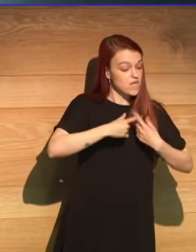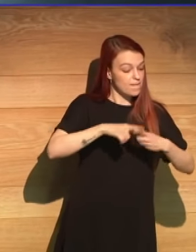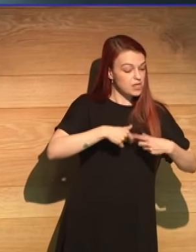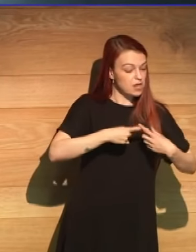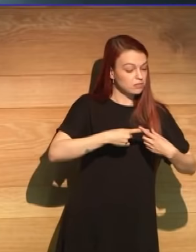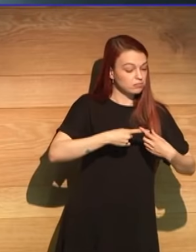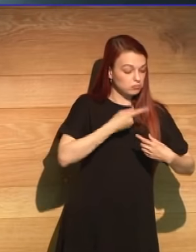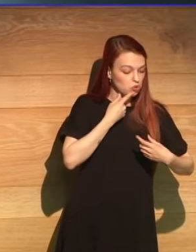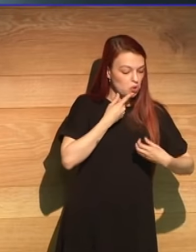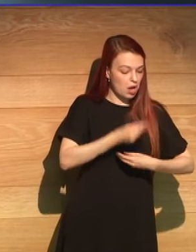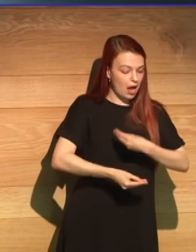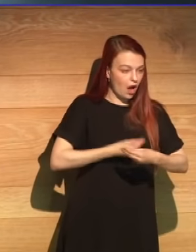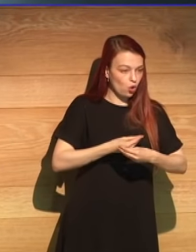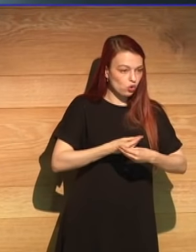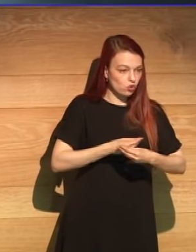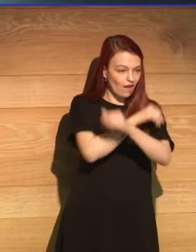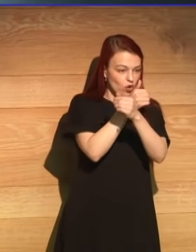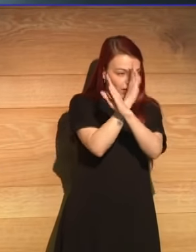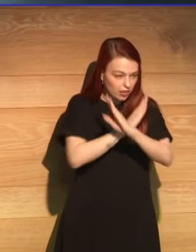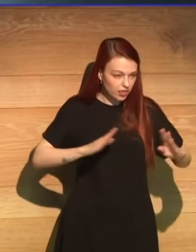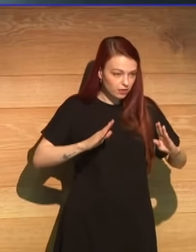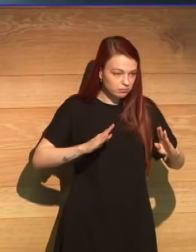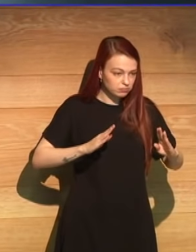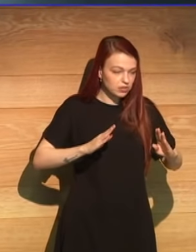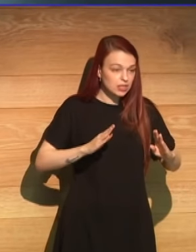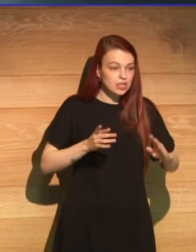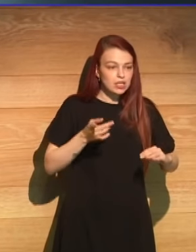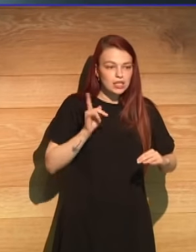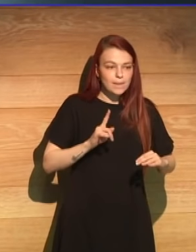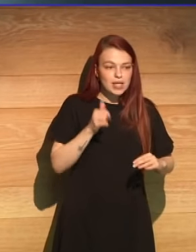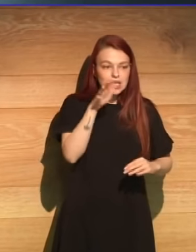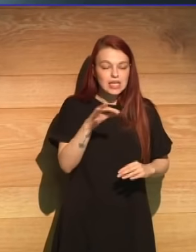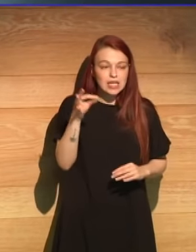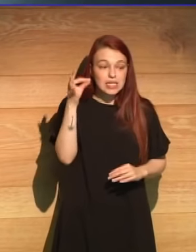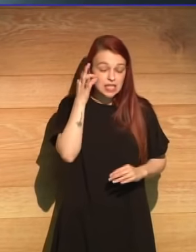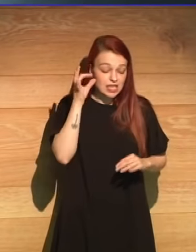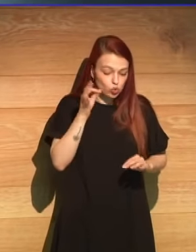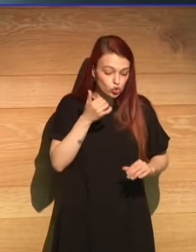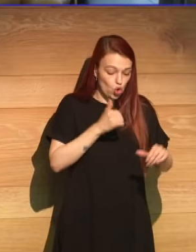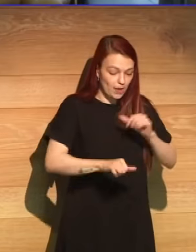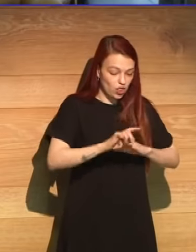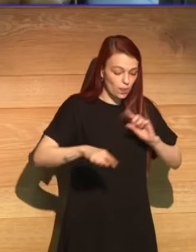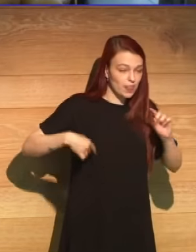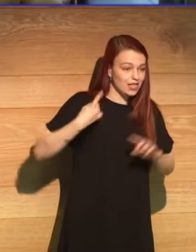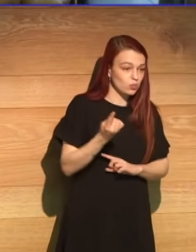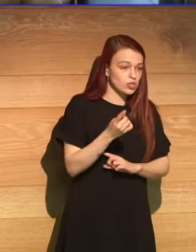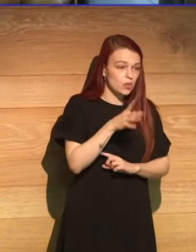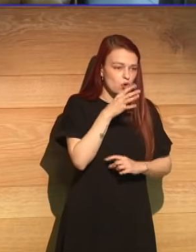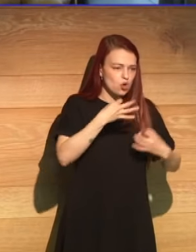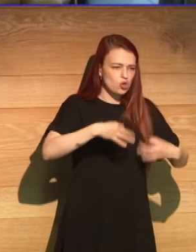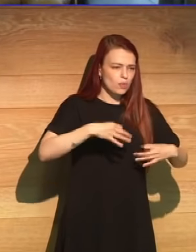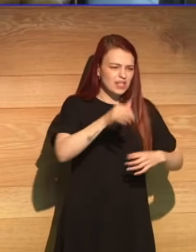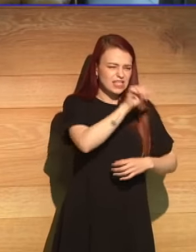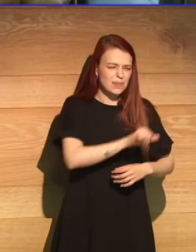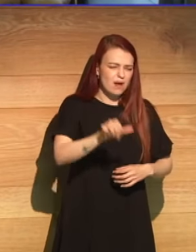esta práctica de un modo mucho más oculto y también pues la recuperación de las niñas después de estas intervenciones que normalmente duran